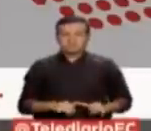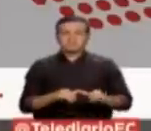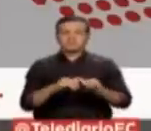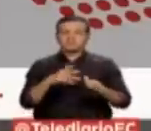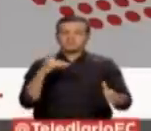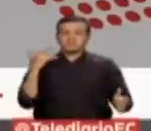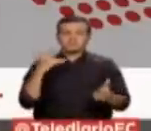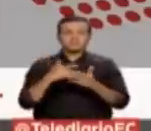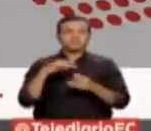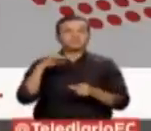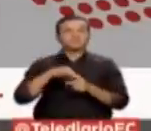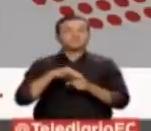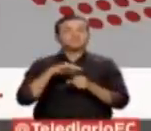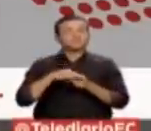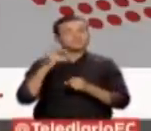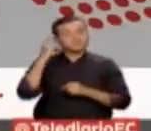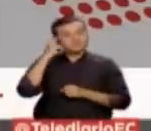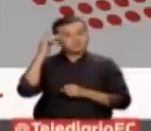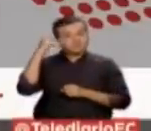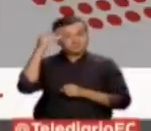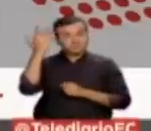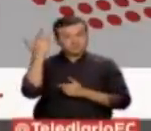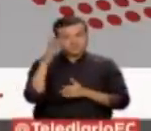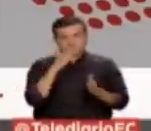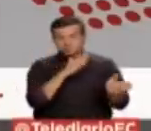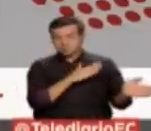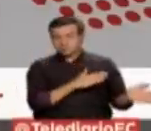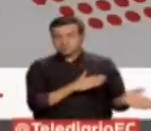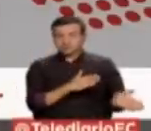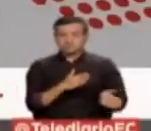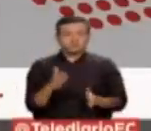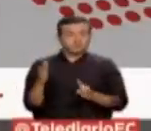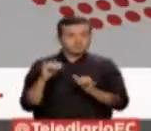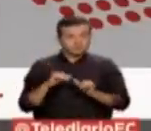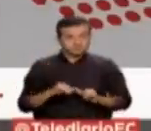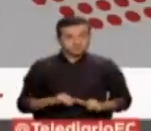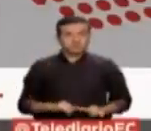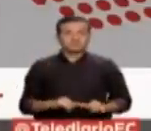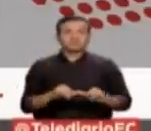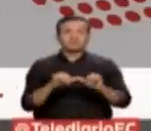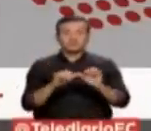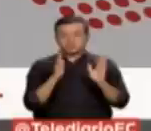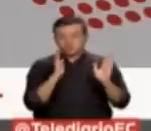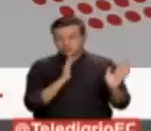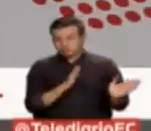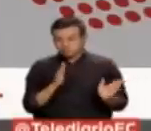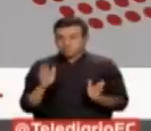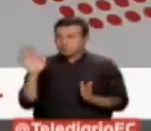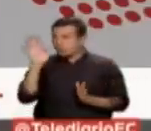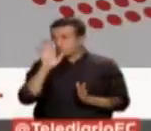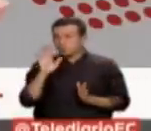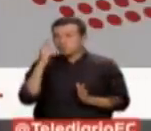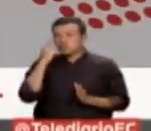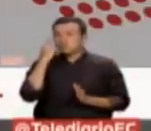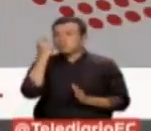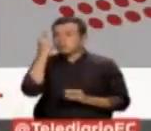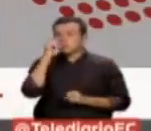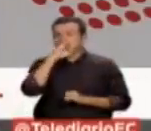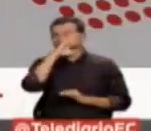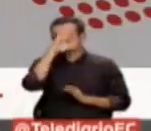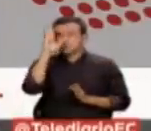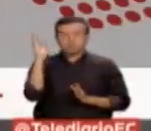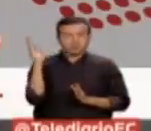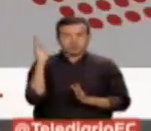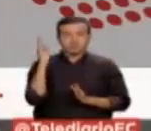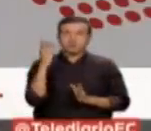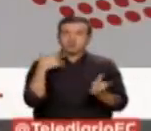lleguen las elecciones y creo que luego de ese día eh vamos a tener también un mapa político que nos va a permitir otro tipo